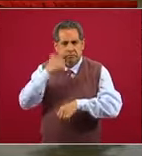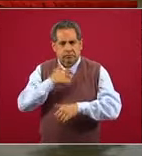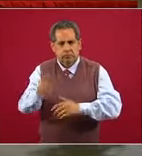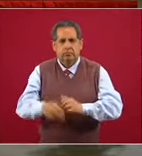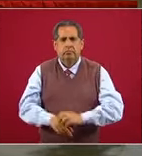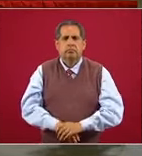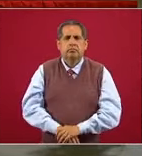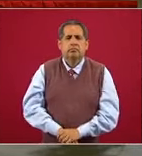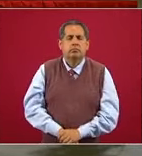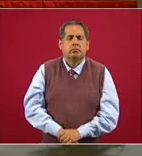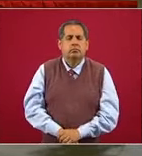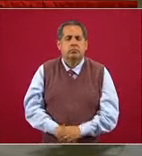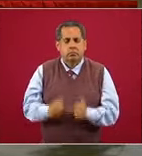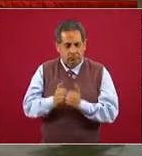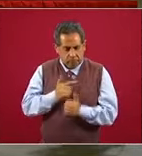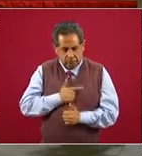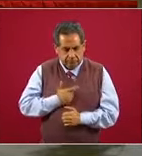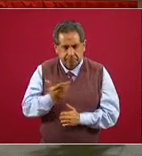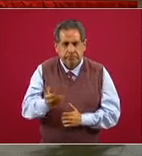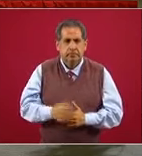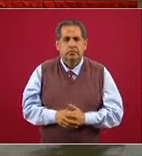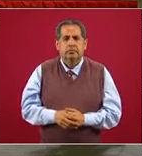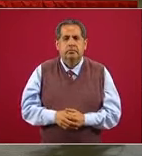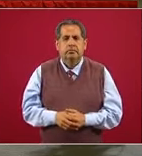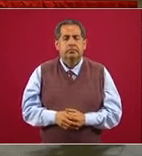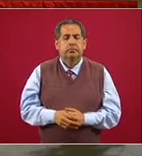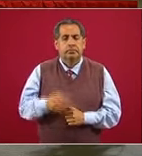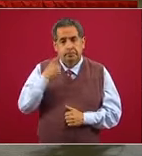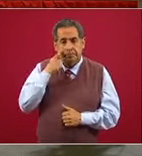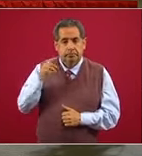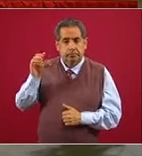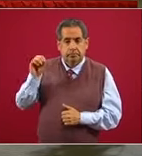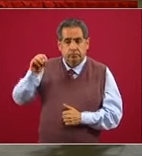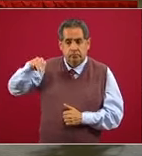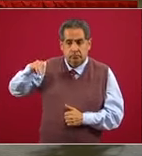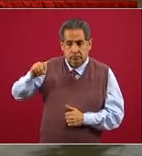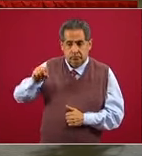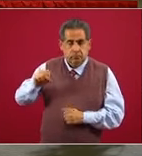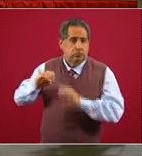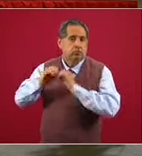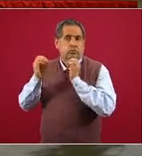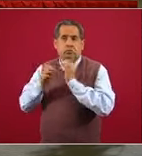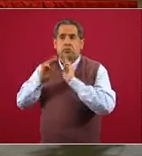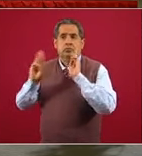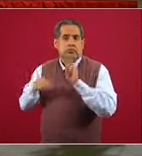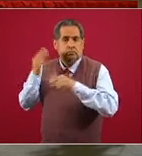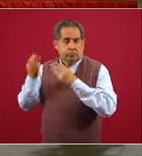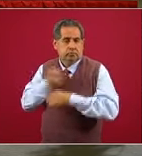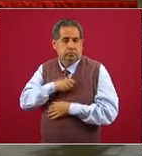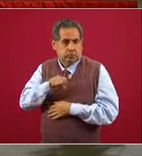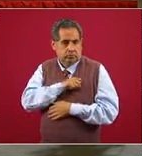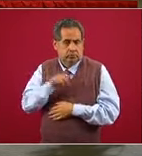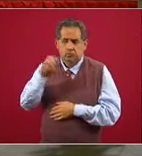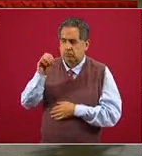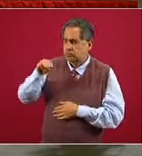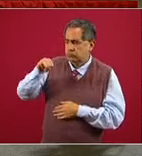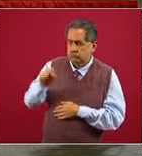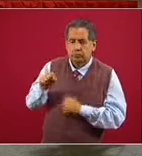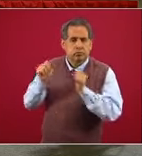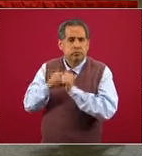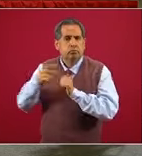que sí. Con mucho gusto. De hecho, la Organización Mundial de la Salud, a través precisamente de su grupo